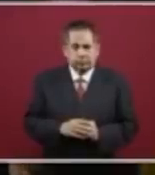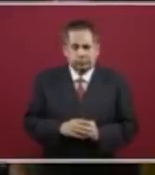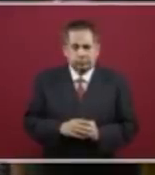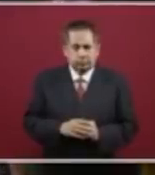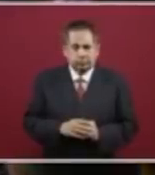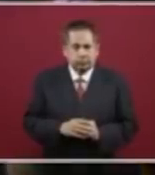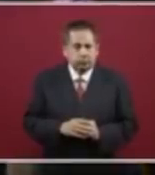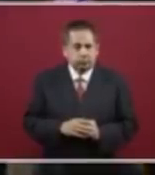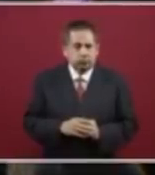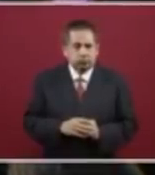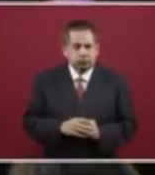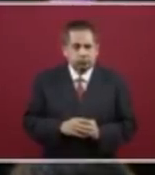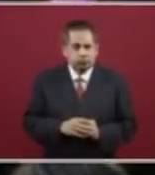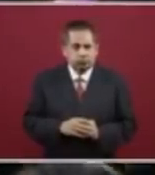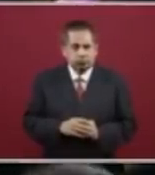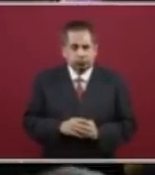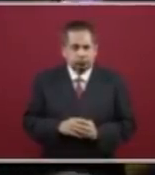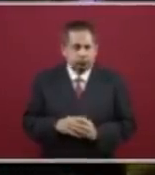con sus